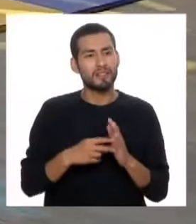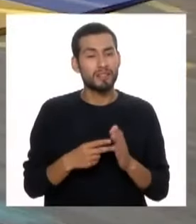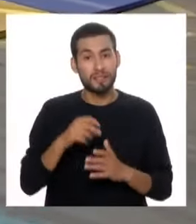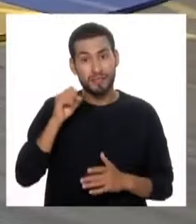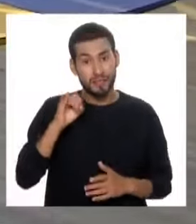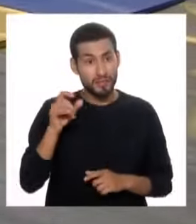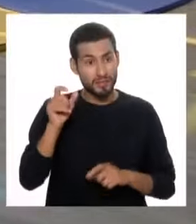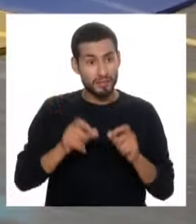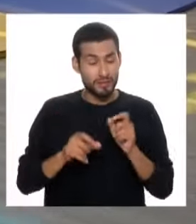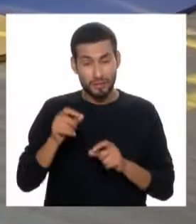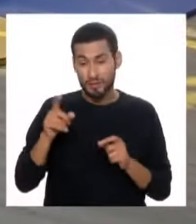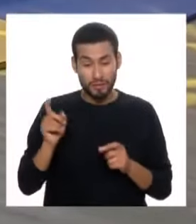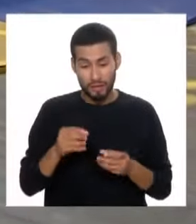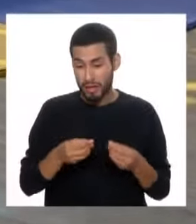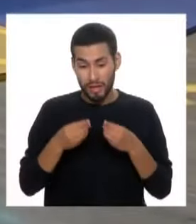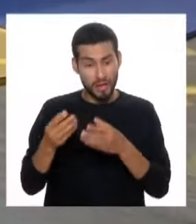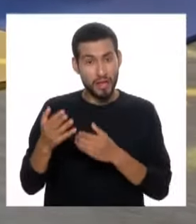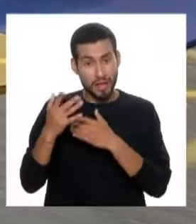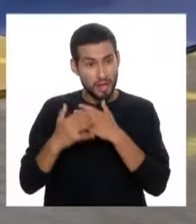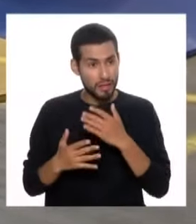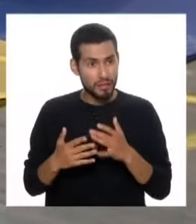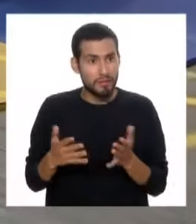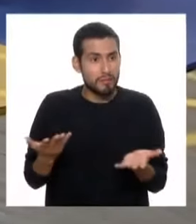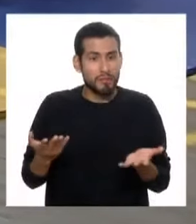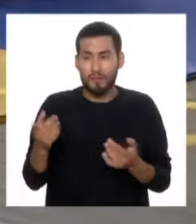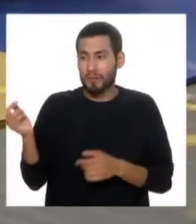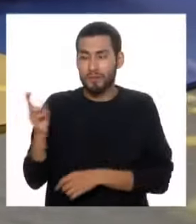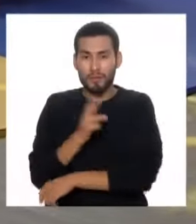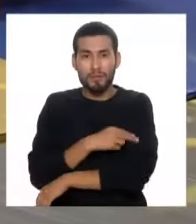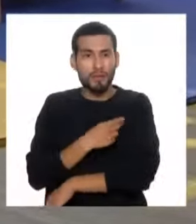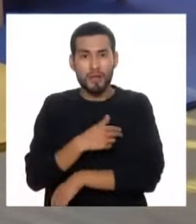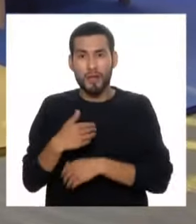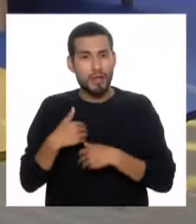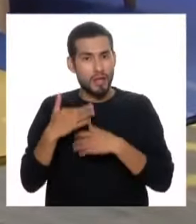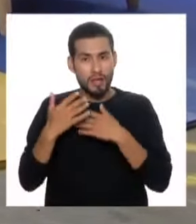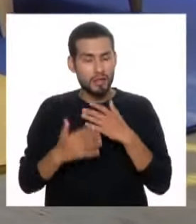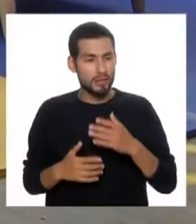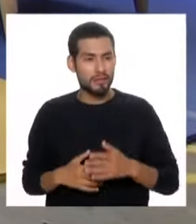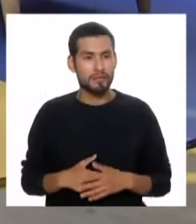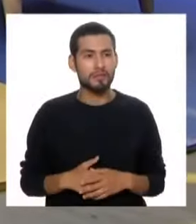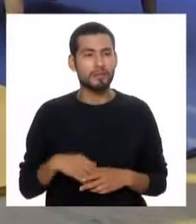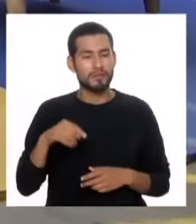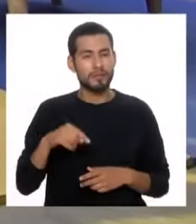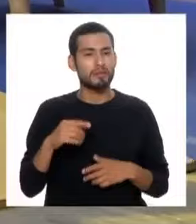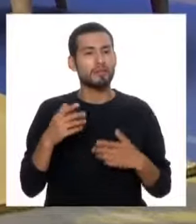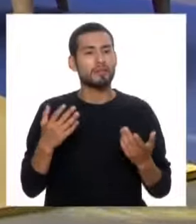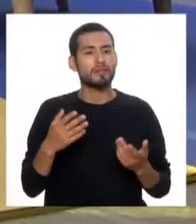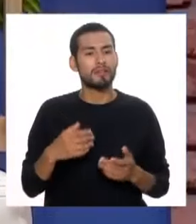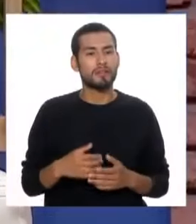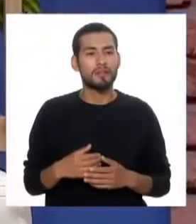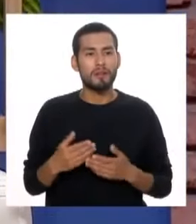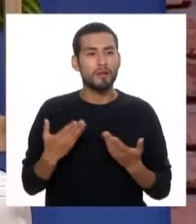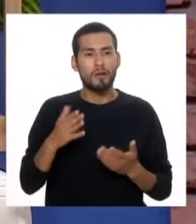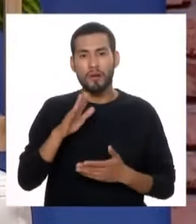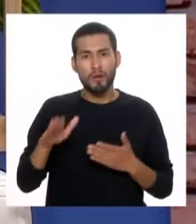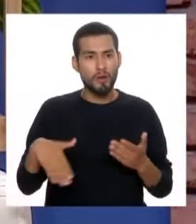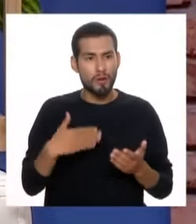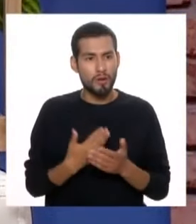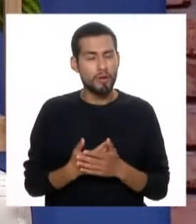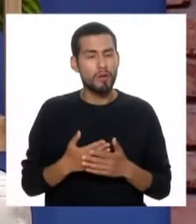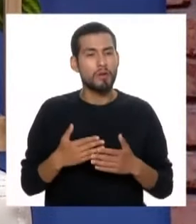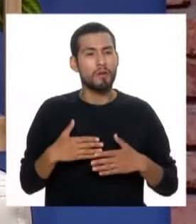la población no dona, no hay sangre en los hospitales. Uh-huh. Y ahí viene un concepto. Todos